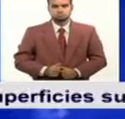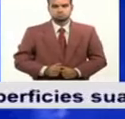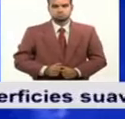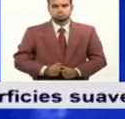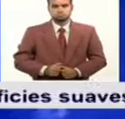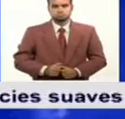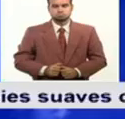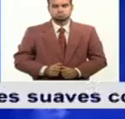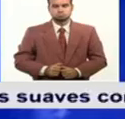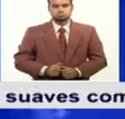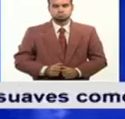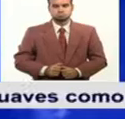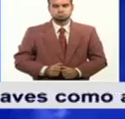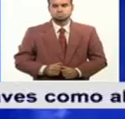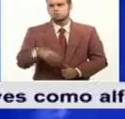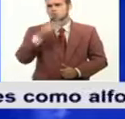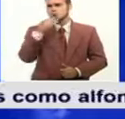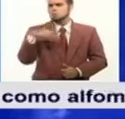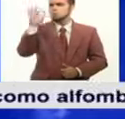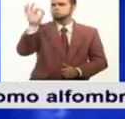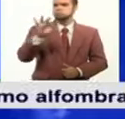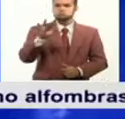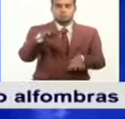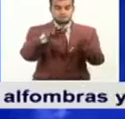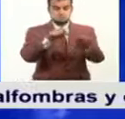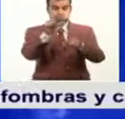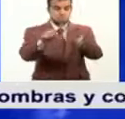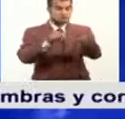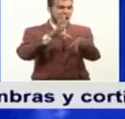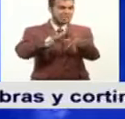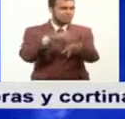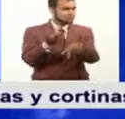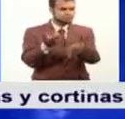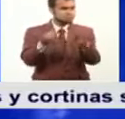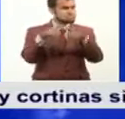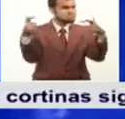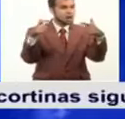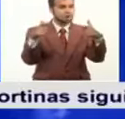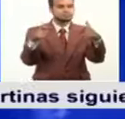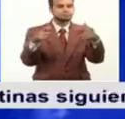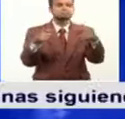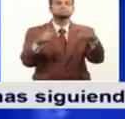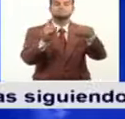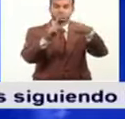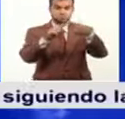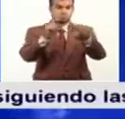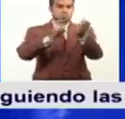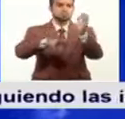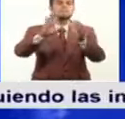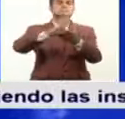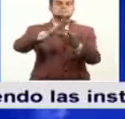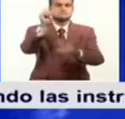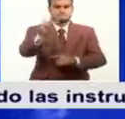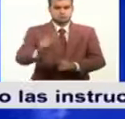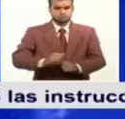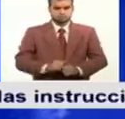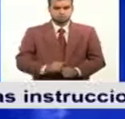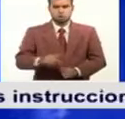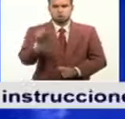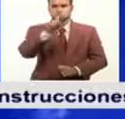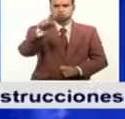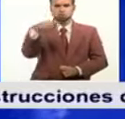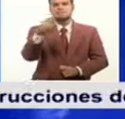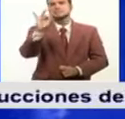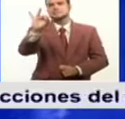de positividad mayor en el día de ayer en Mayabeque, el 11,7% de todas las muestras analizadas